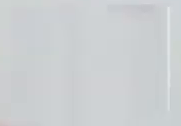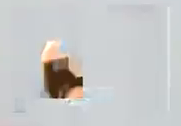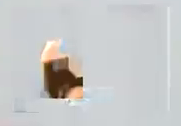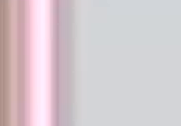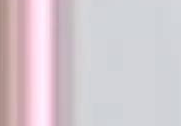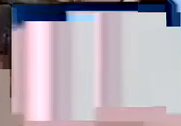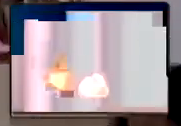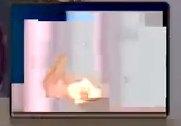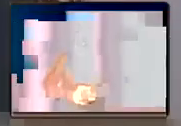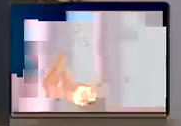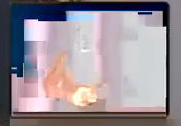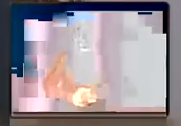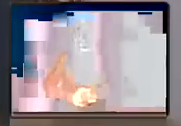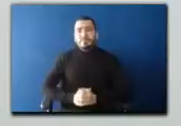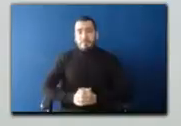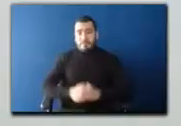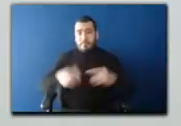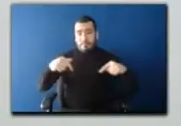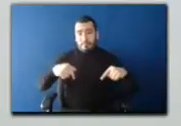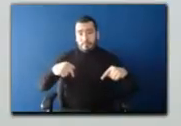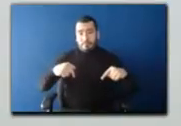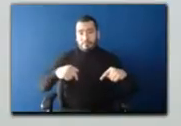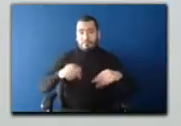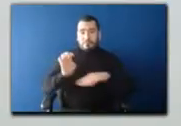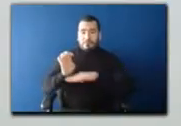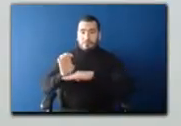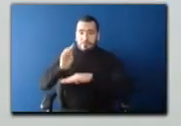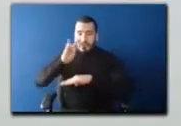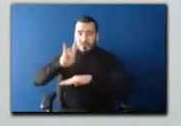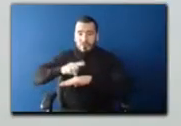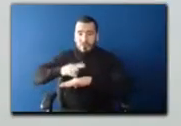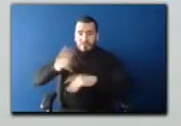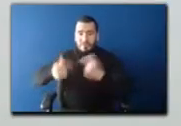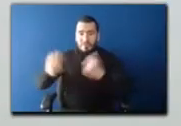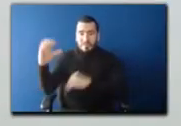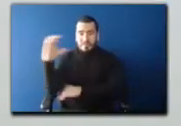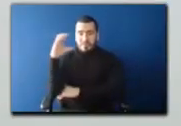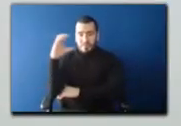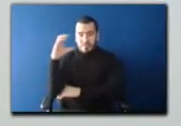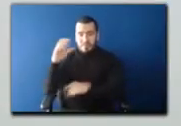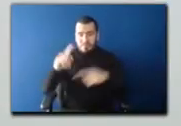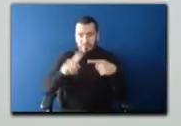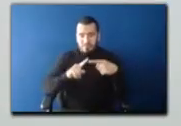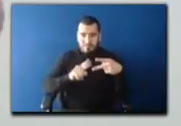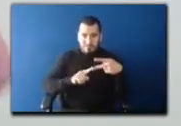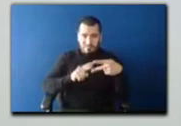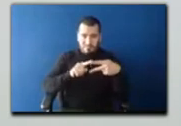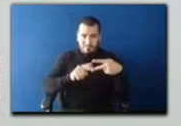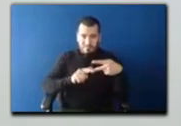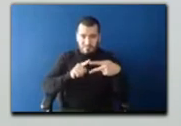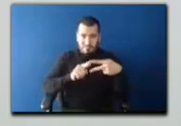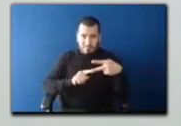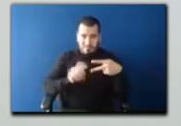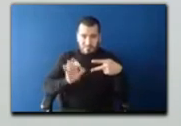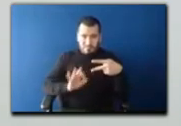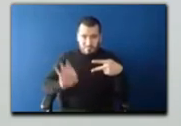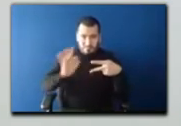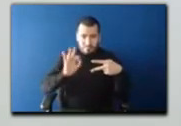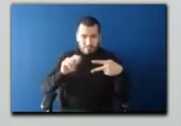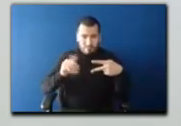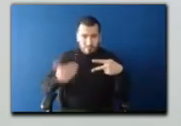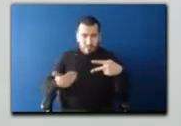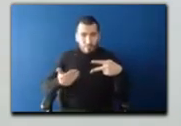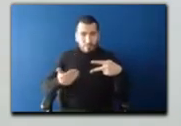Desde la superintendencia vemos dos elementos que son disruptivos en el futuro del sistema financiero, pero disruptivos de verdad, de verdad.